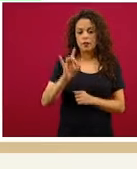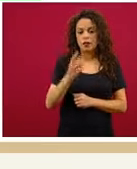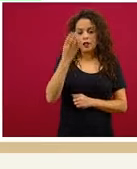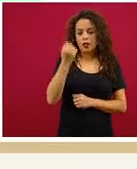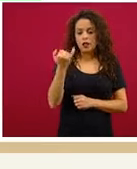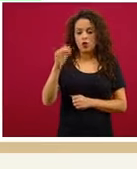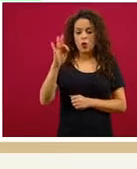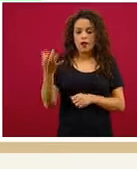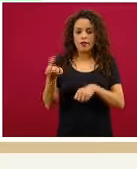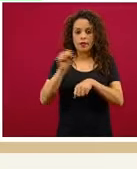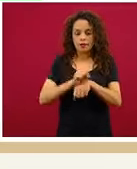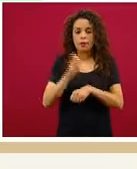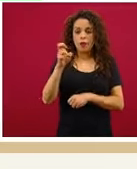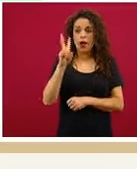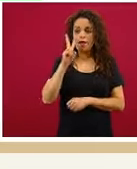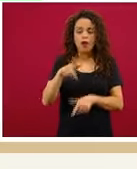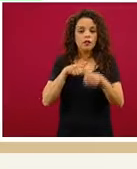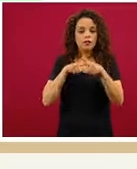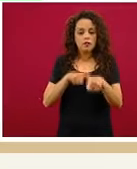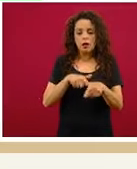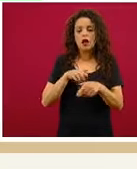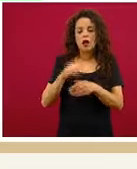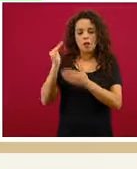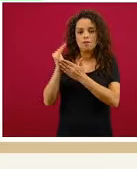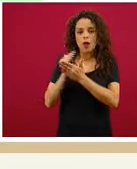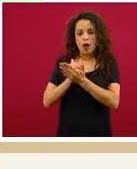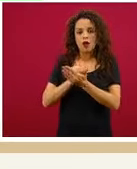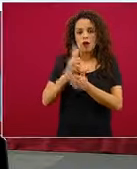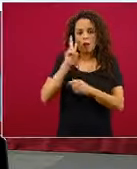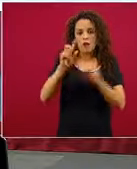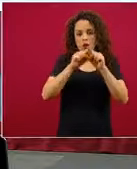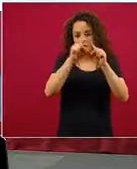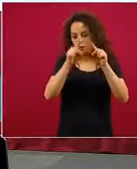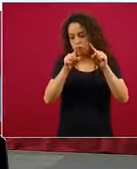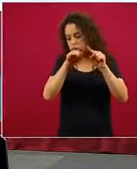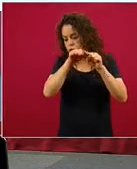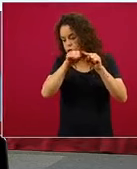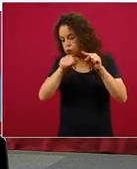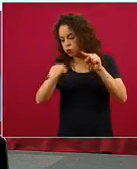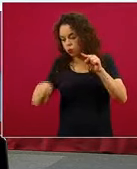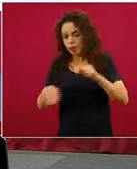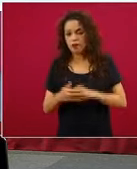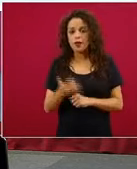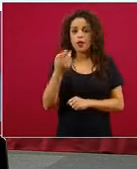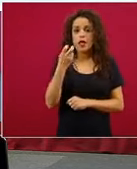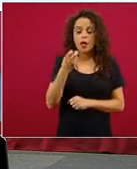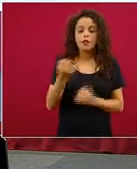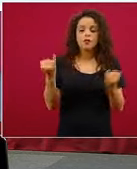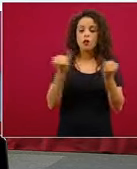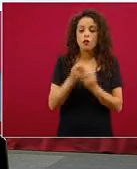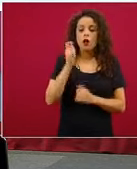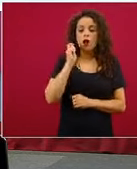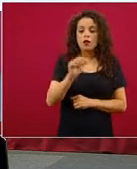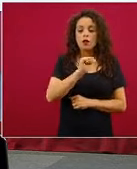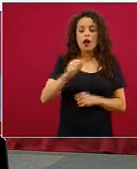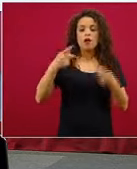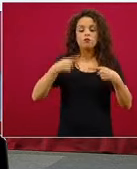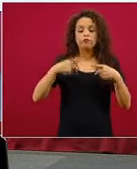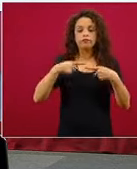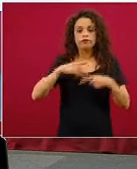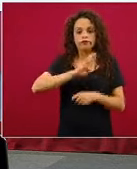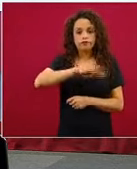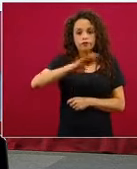la tendencia descendente. Igual hemos visto esta tendencia que se mantiene en el caso de las defunciones, siendo de